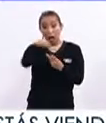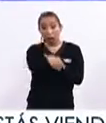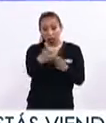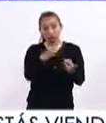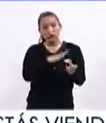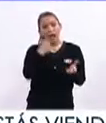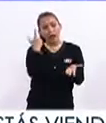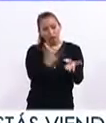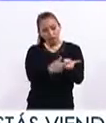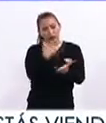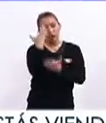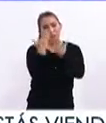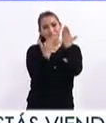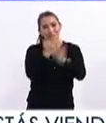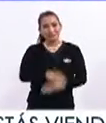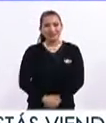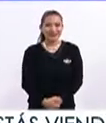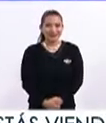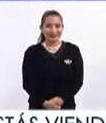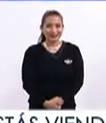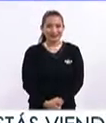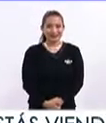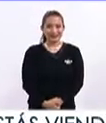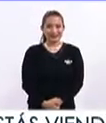Autónoma Metropolitana te ofrecen.